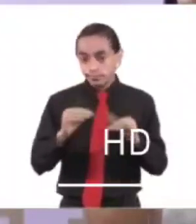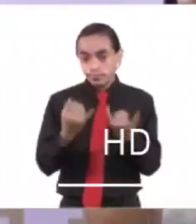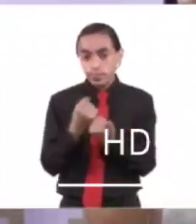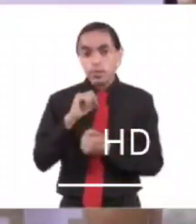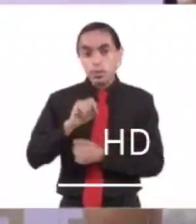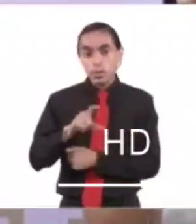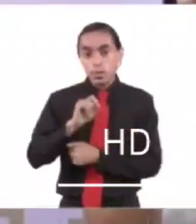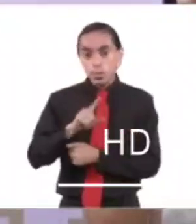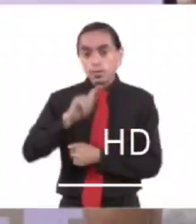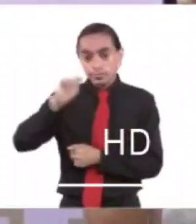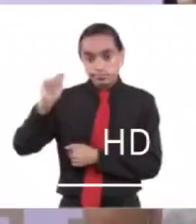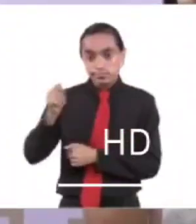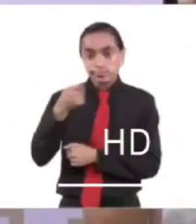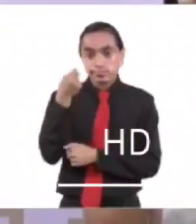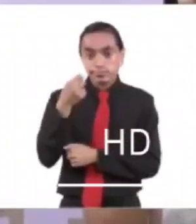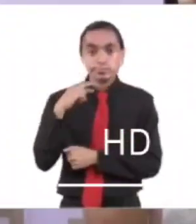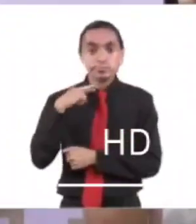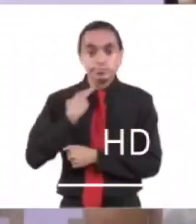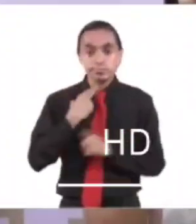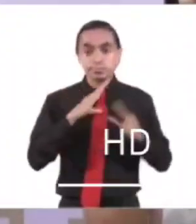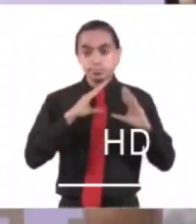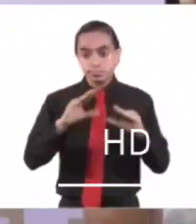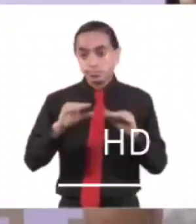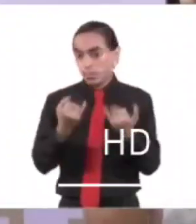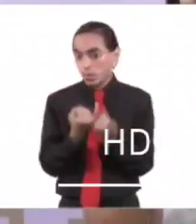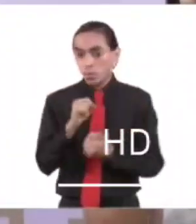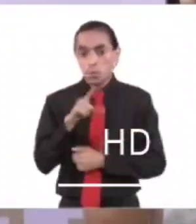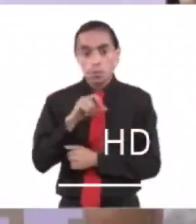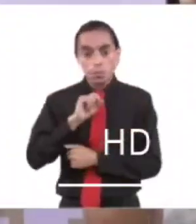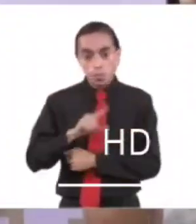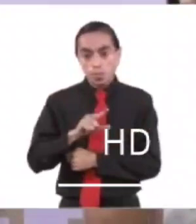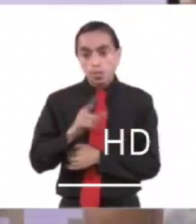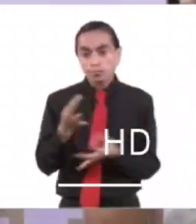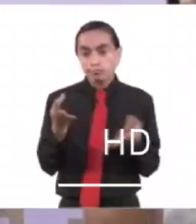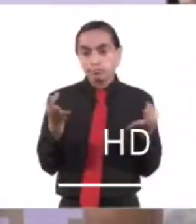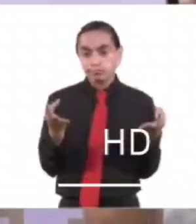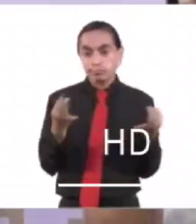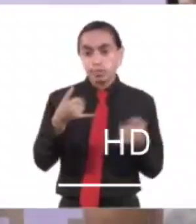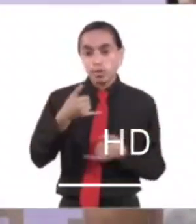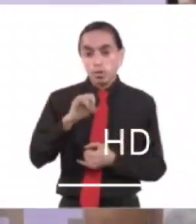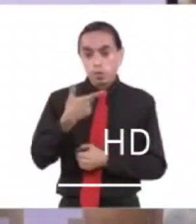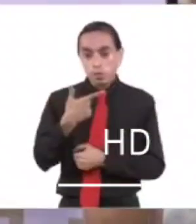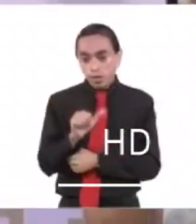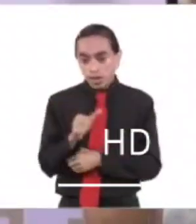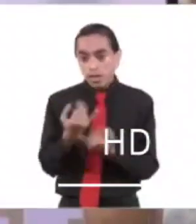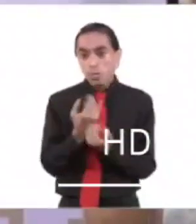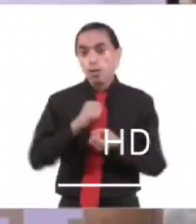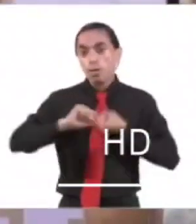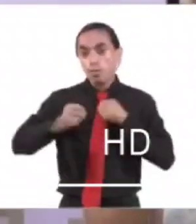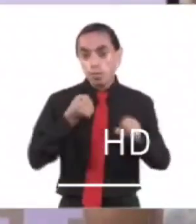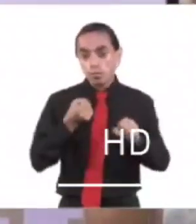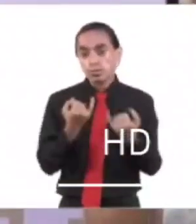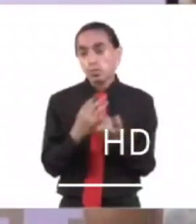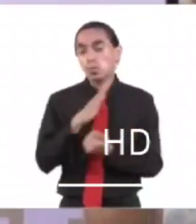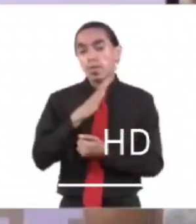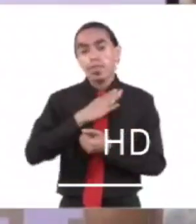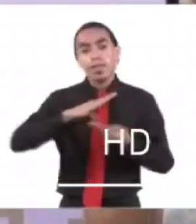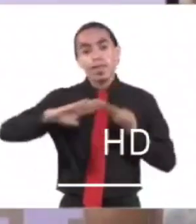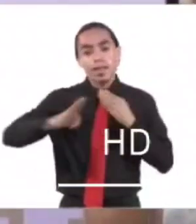robótica. Aquí se aprende yoga al mismo tiempo que box, que